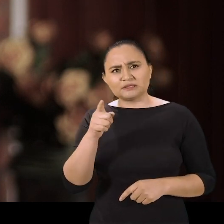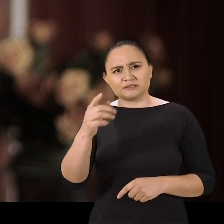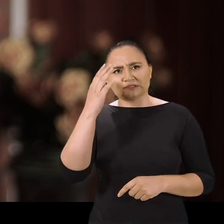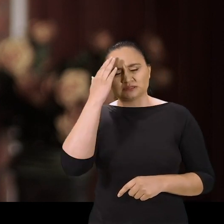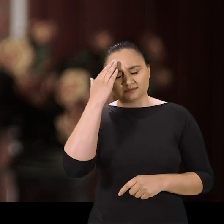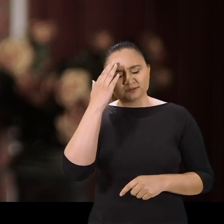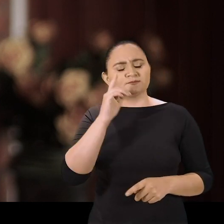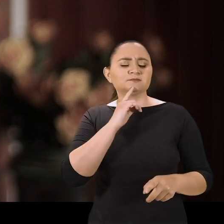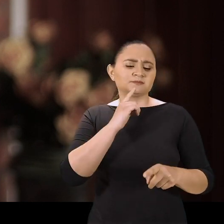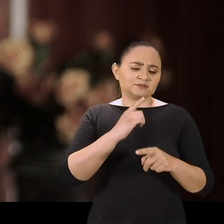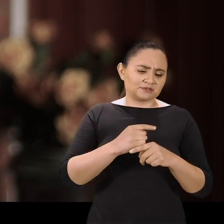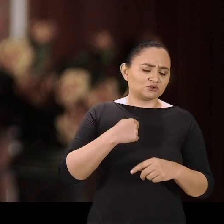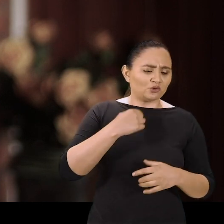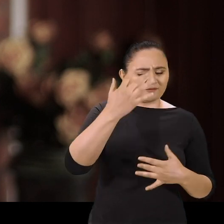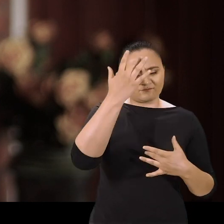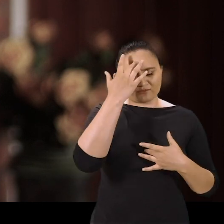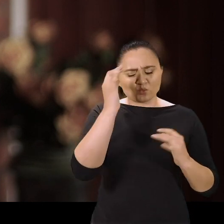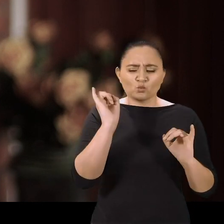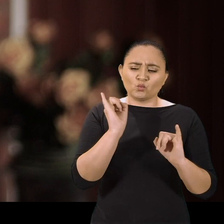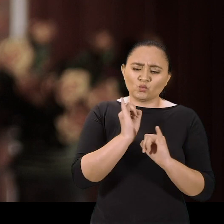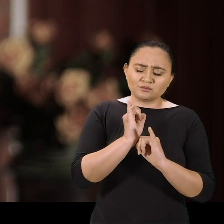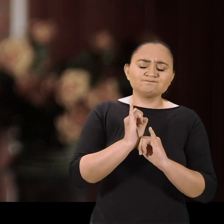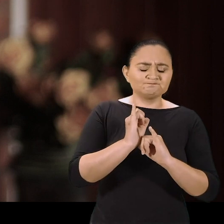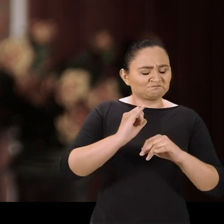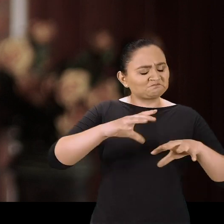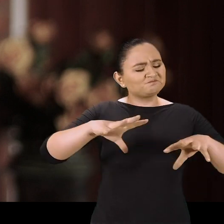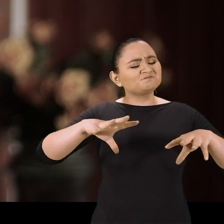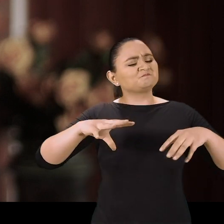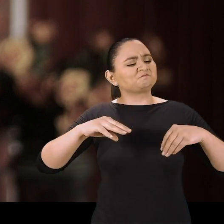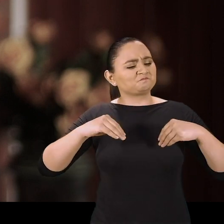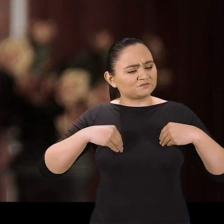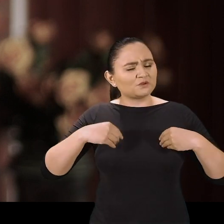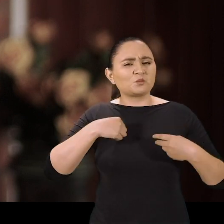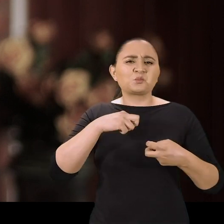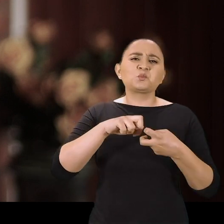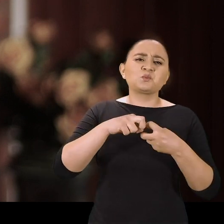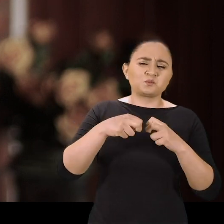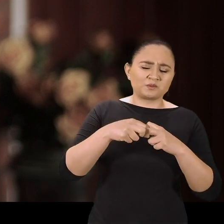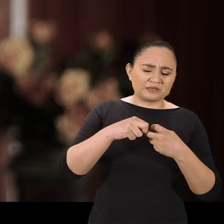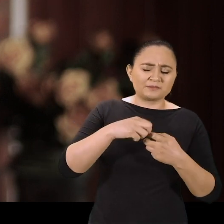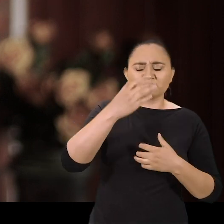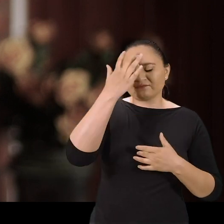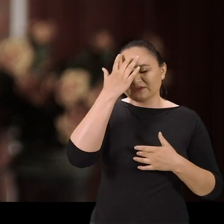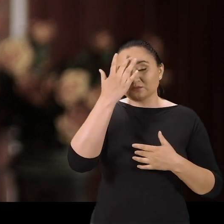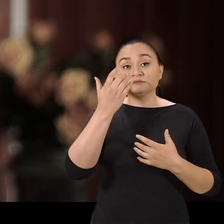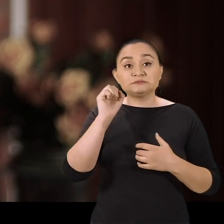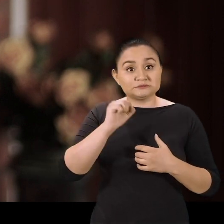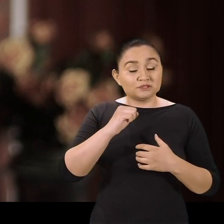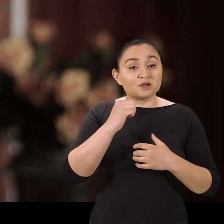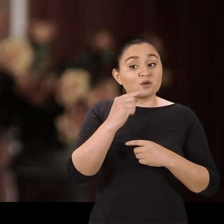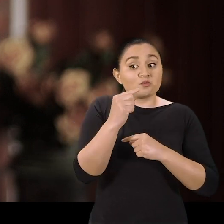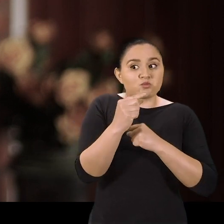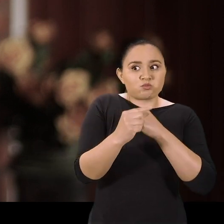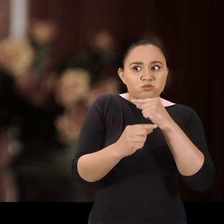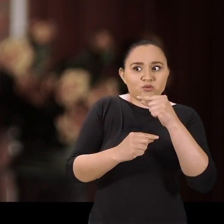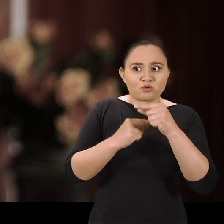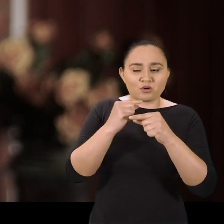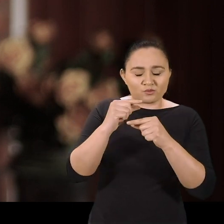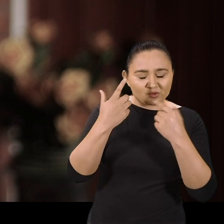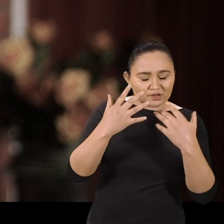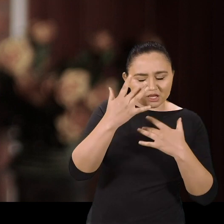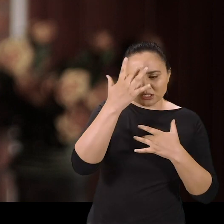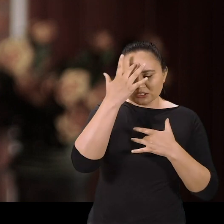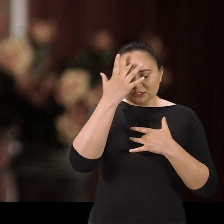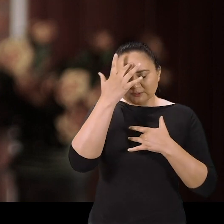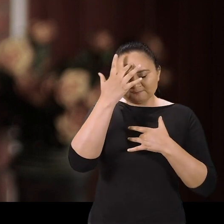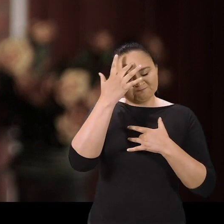que ella acepta su situación ella sabe que estás dentro de esto ella ya empezó y ha superado